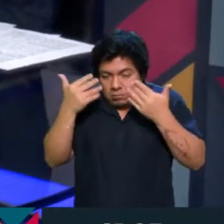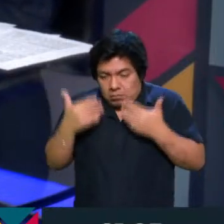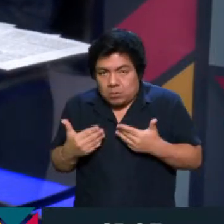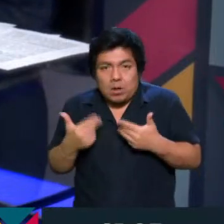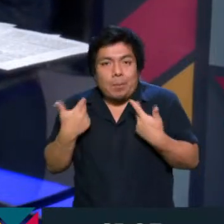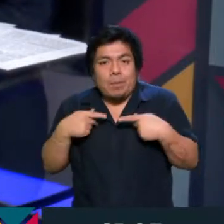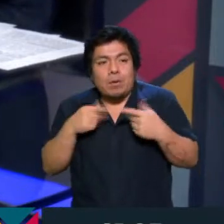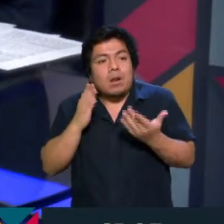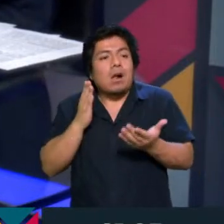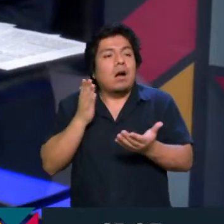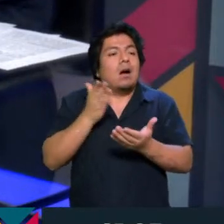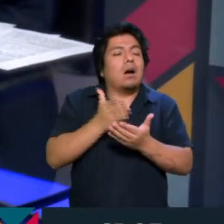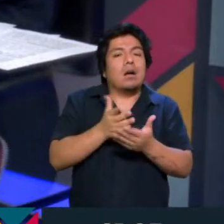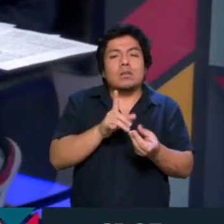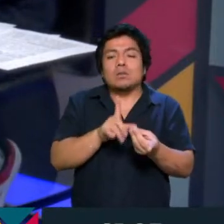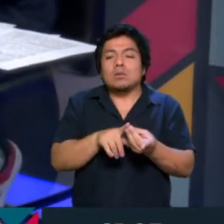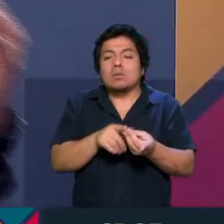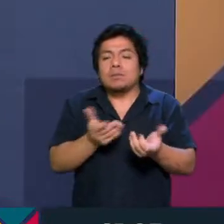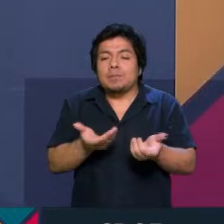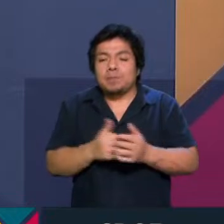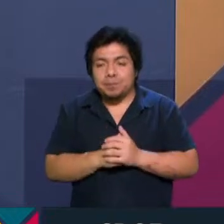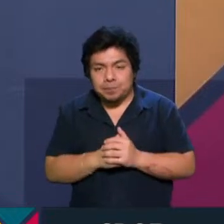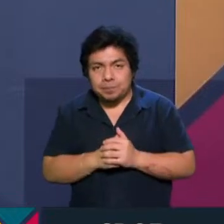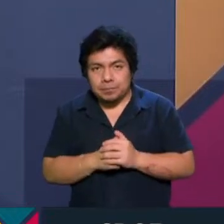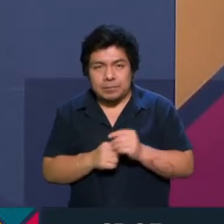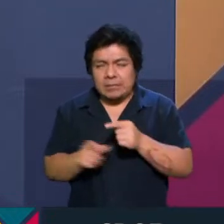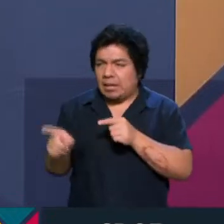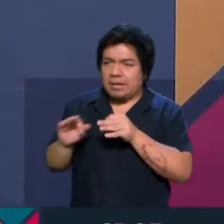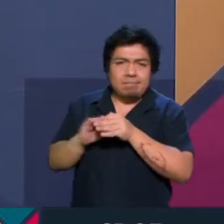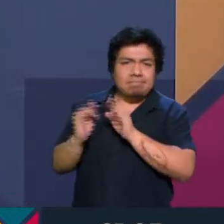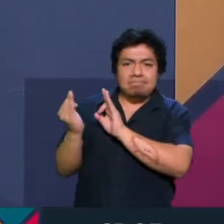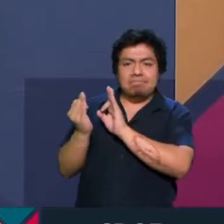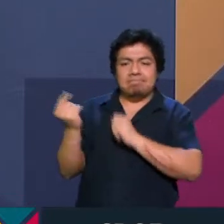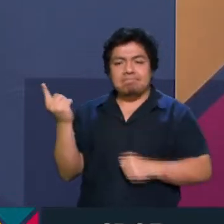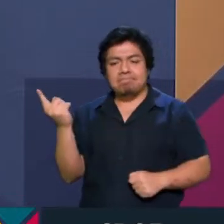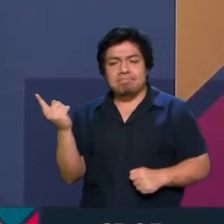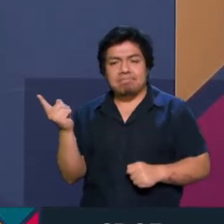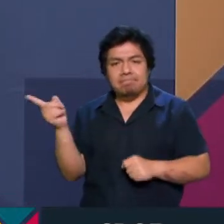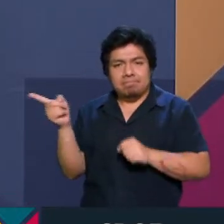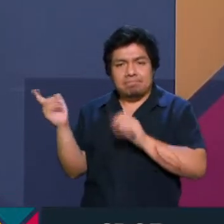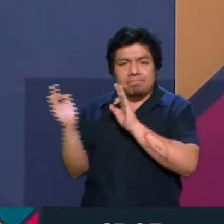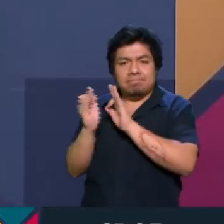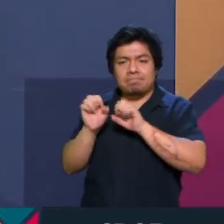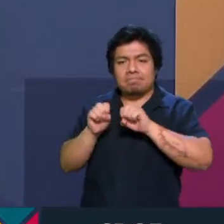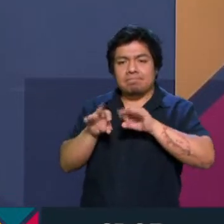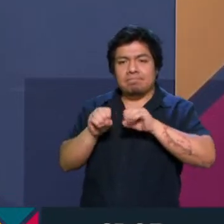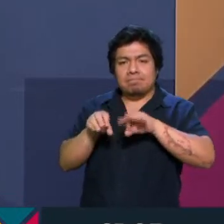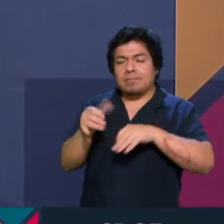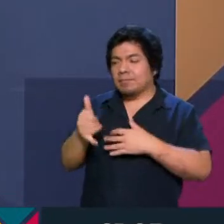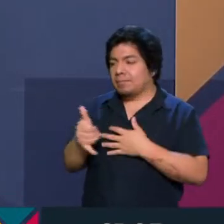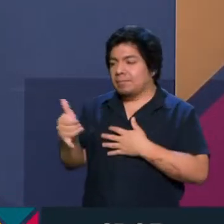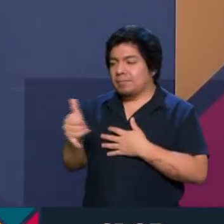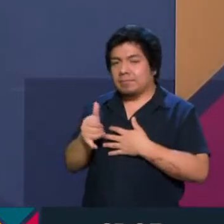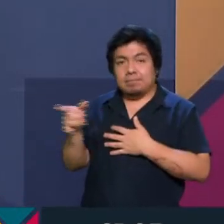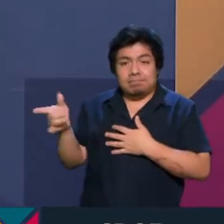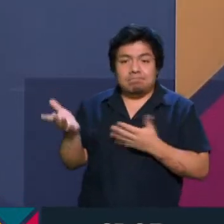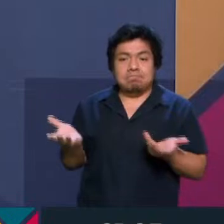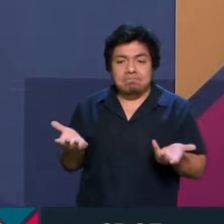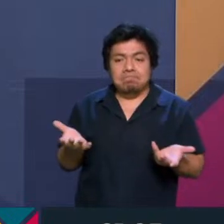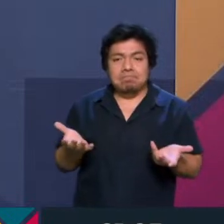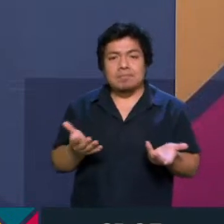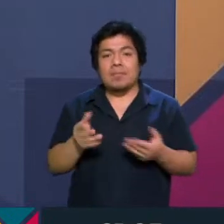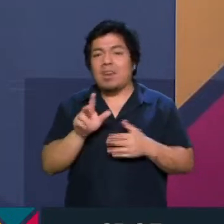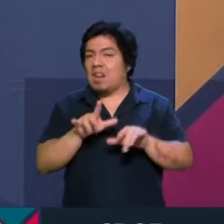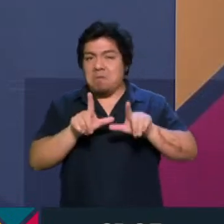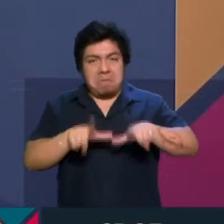pie puede acudir? Pues mira, aquí justo cerquita de donde están las oficinas del Infonavit. Por supuesto que a través